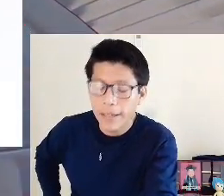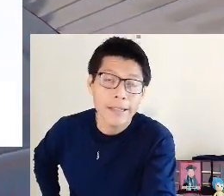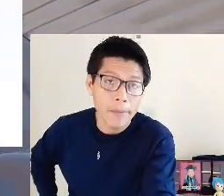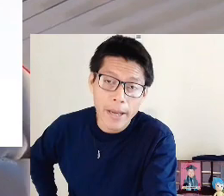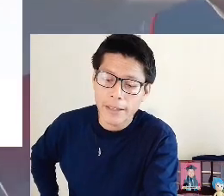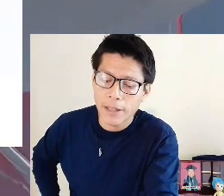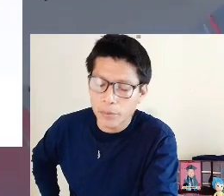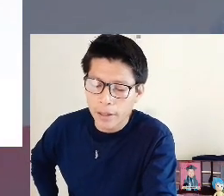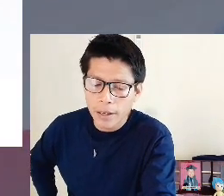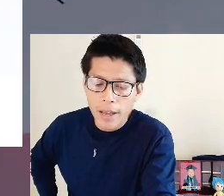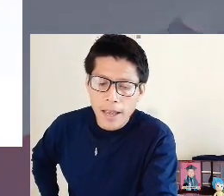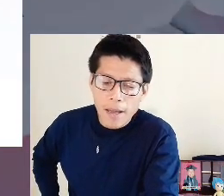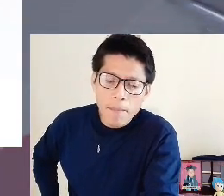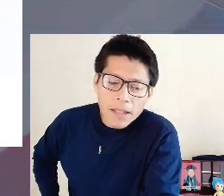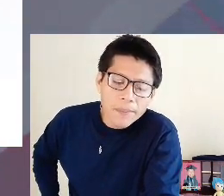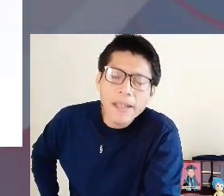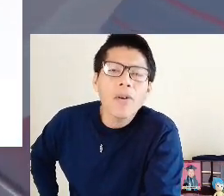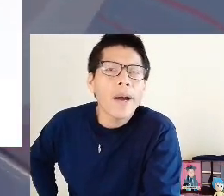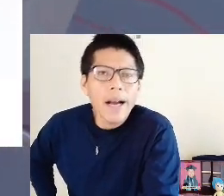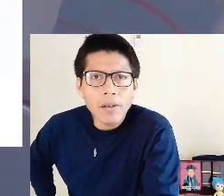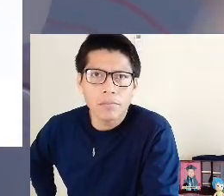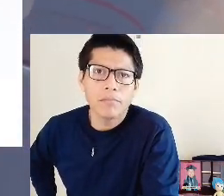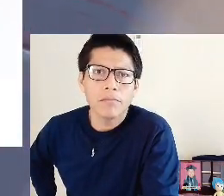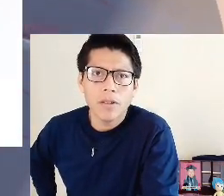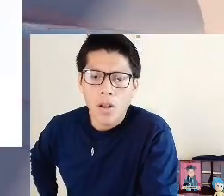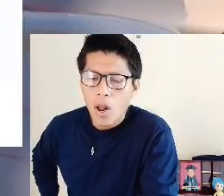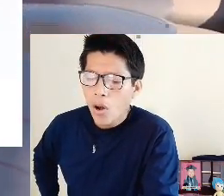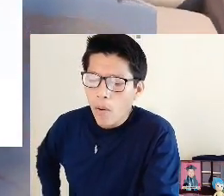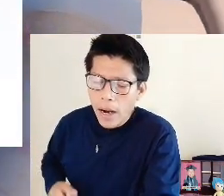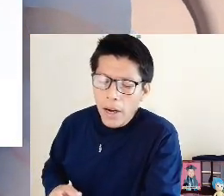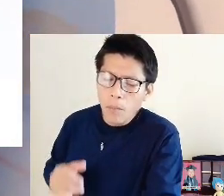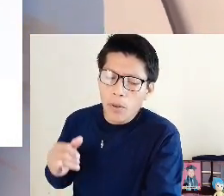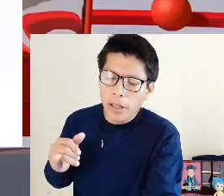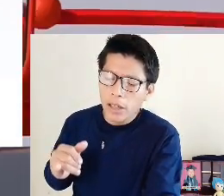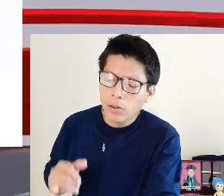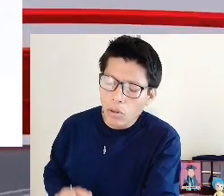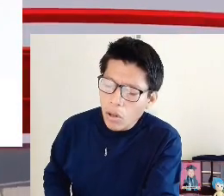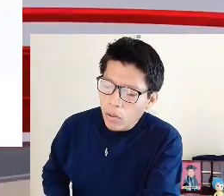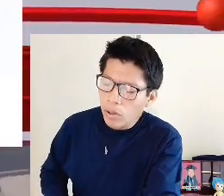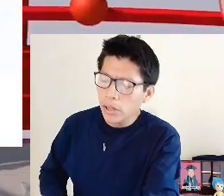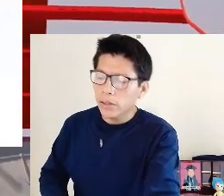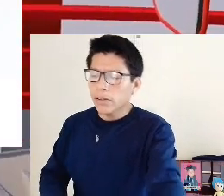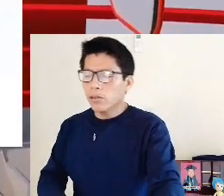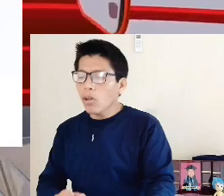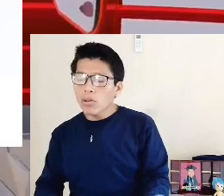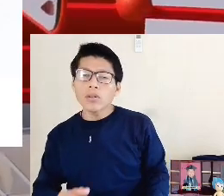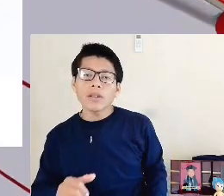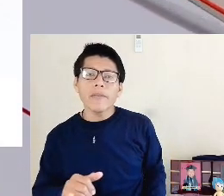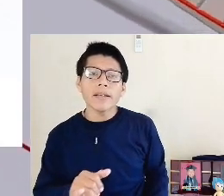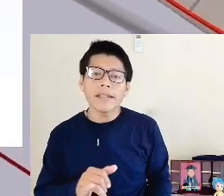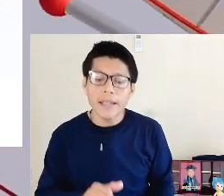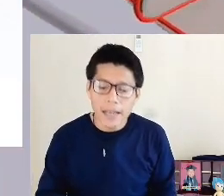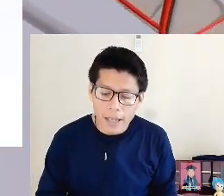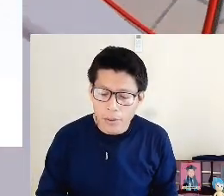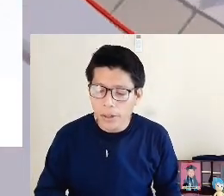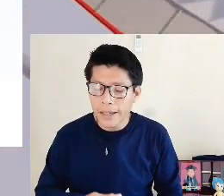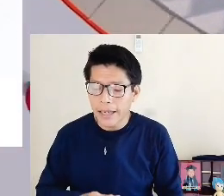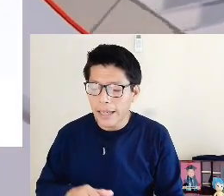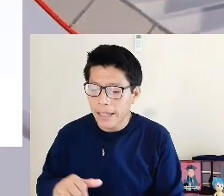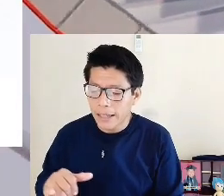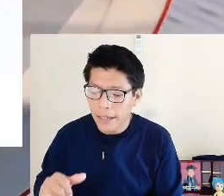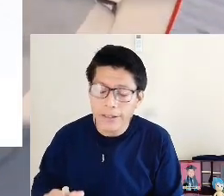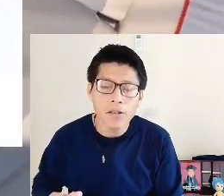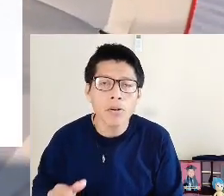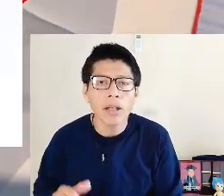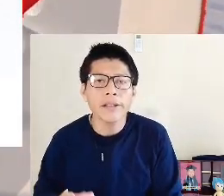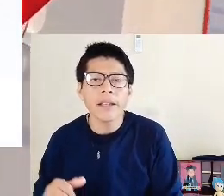que se baja según él más bien lo baja lo bajaron Porque todos todos lo estaban señalando de